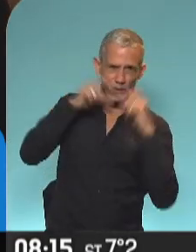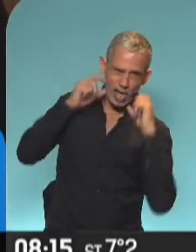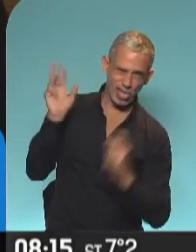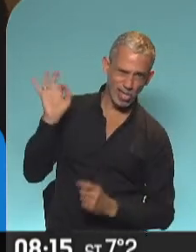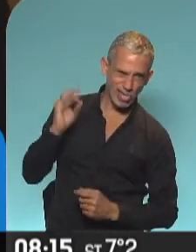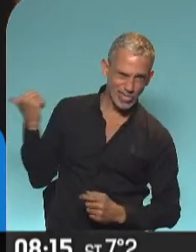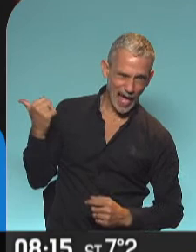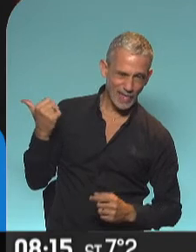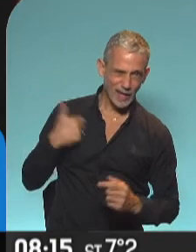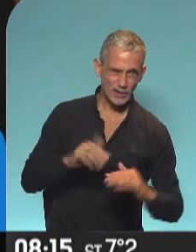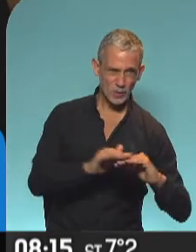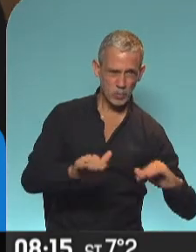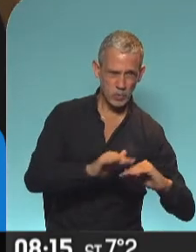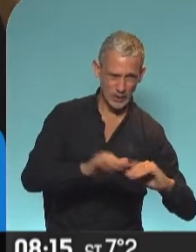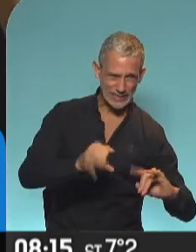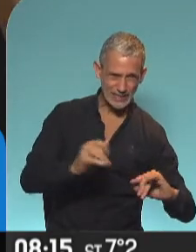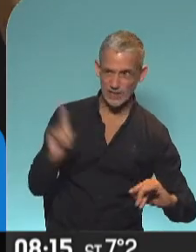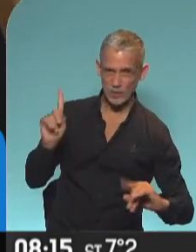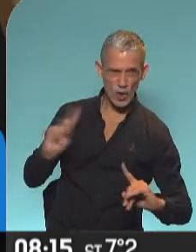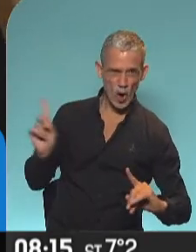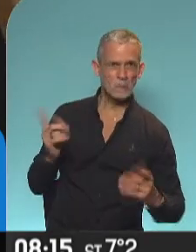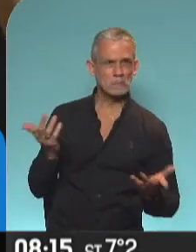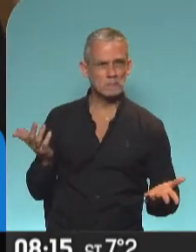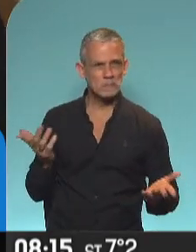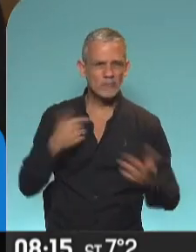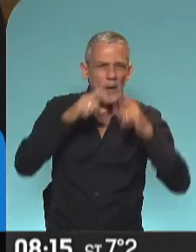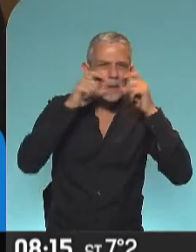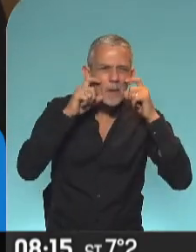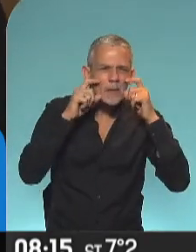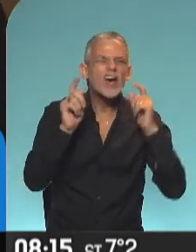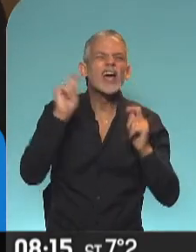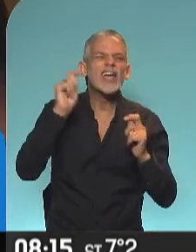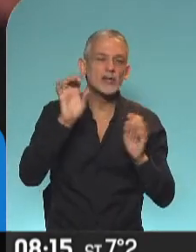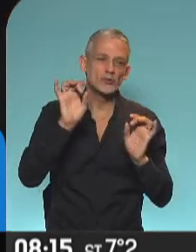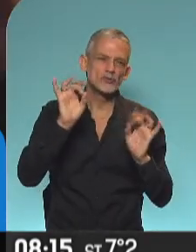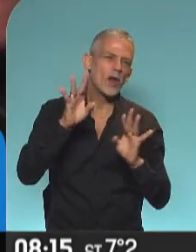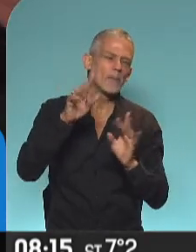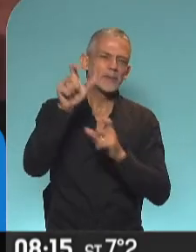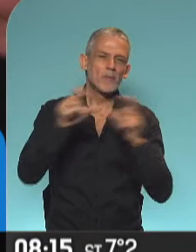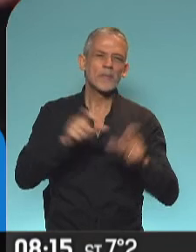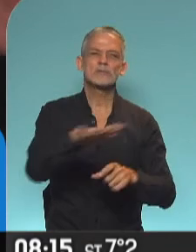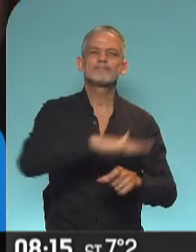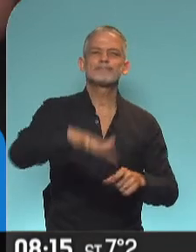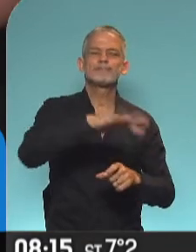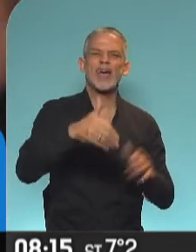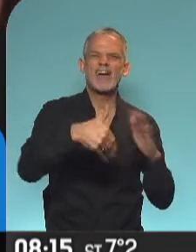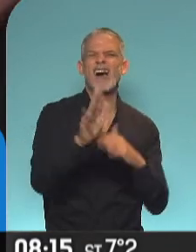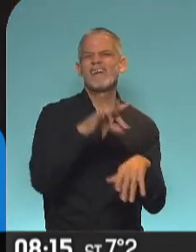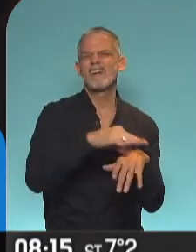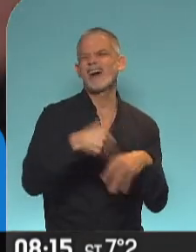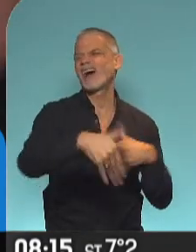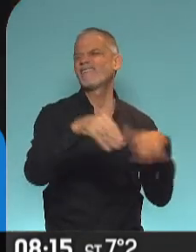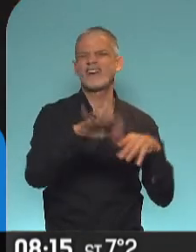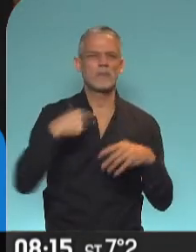y esto es un problema serio en el sentido de pareciera que el barbijo es solamente para esa población que se va a enfermar. Y digo,